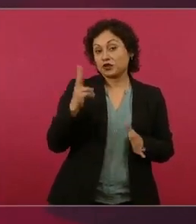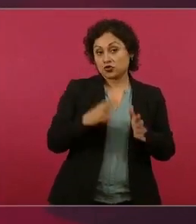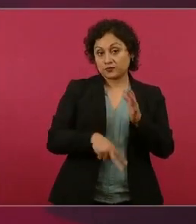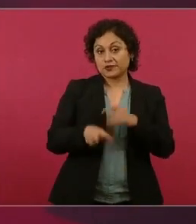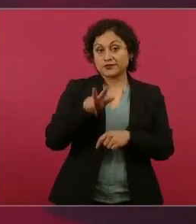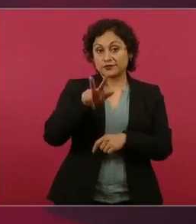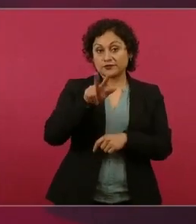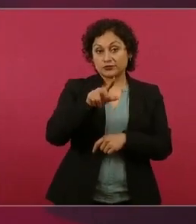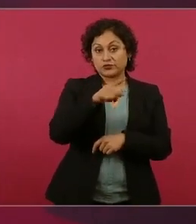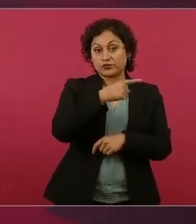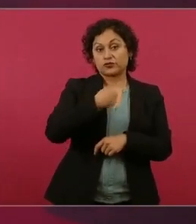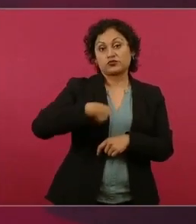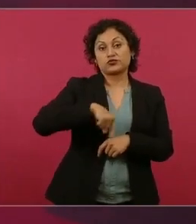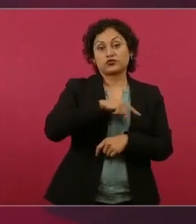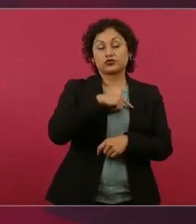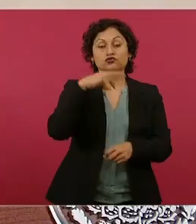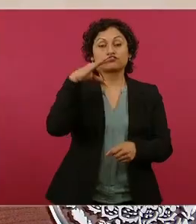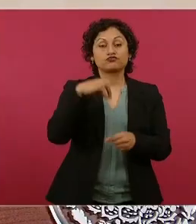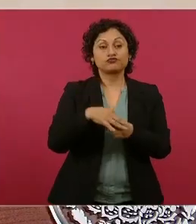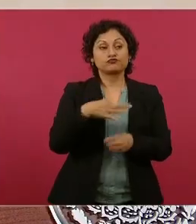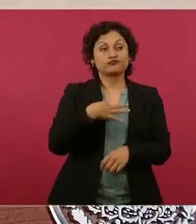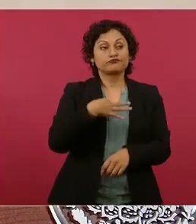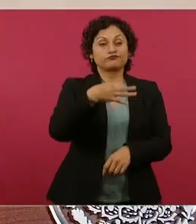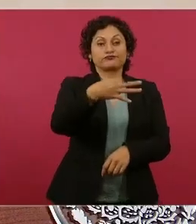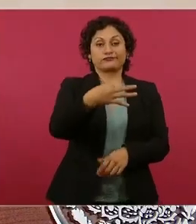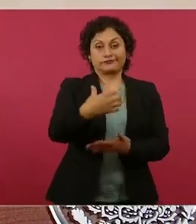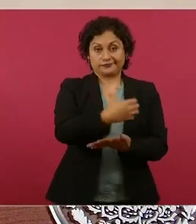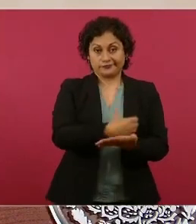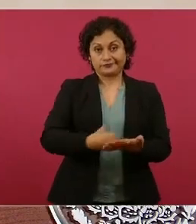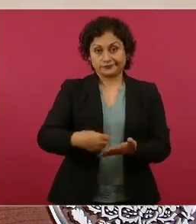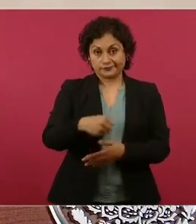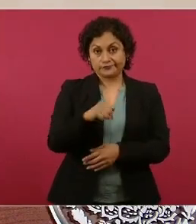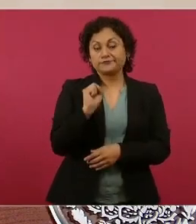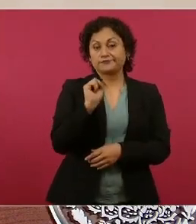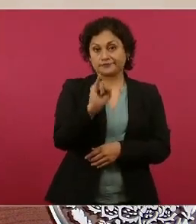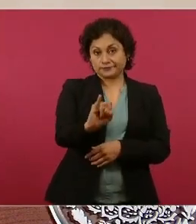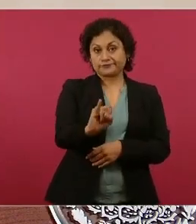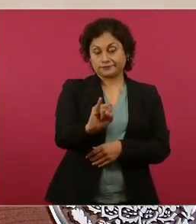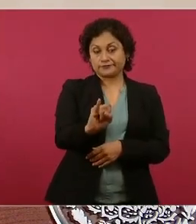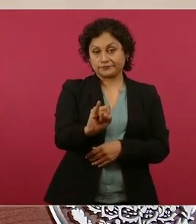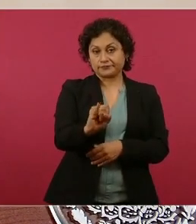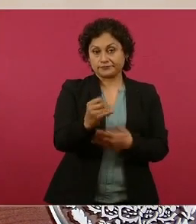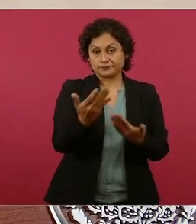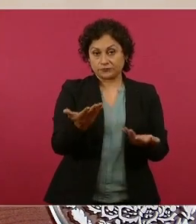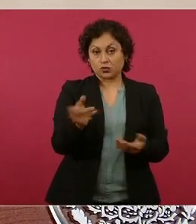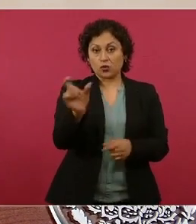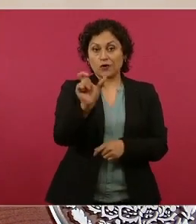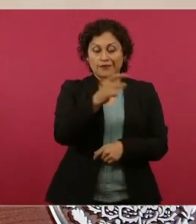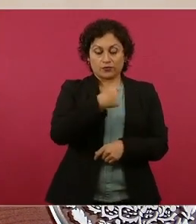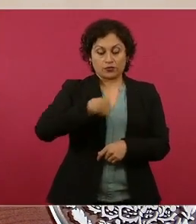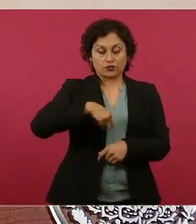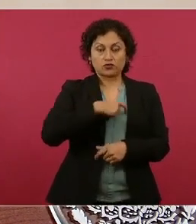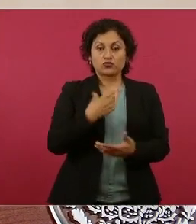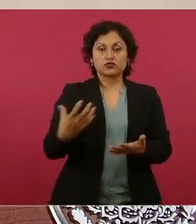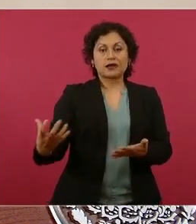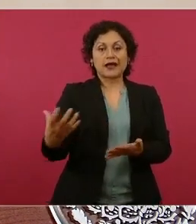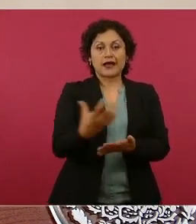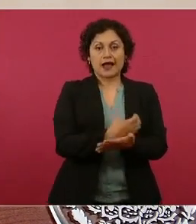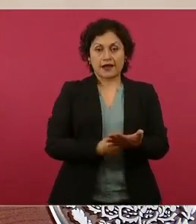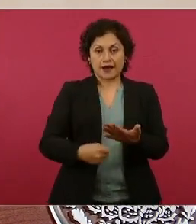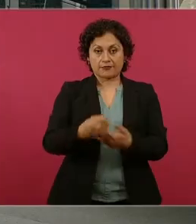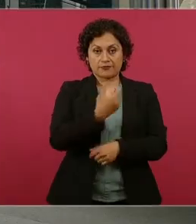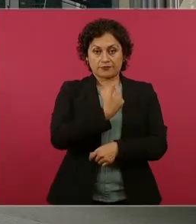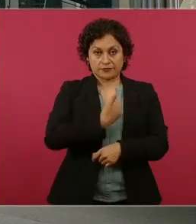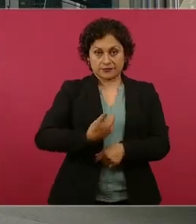triunfamos y se gana la presidencia